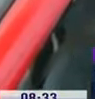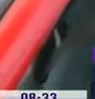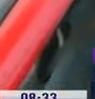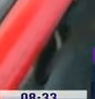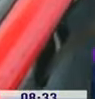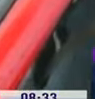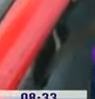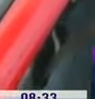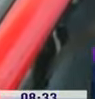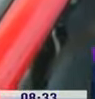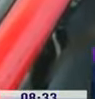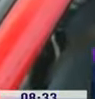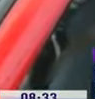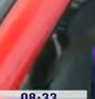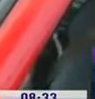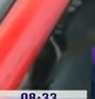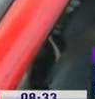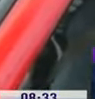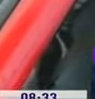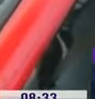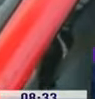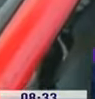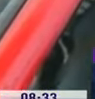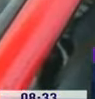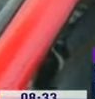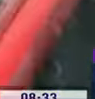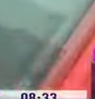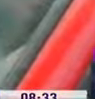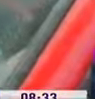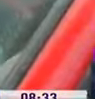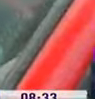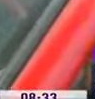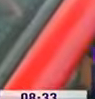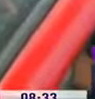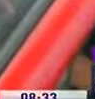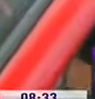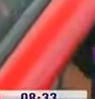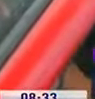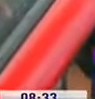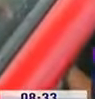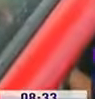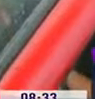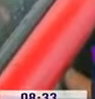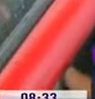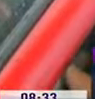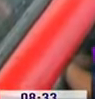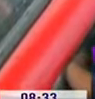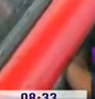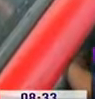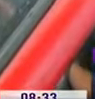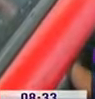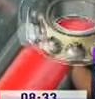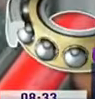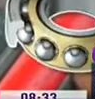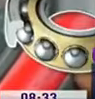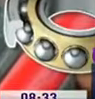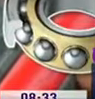Para un familiar también, a que vaya a recoger el otro día. Sí. Cepillado el cabezote. Ya cepillado. Mercado las